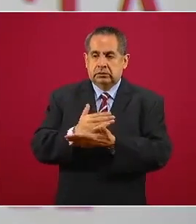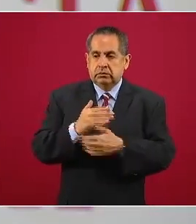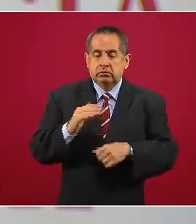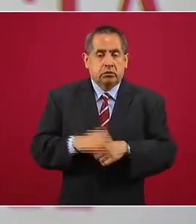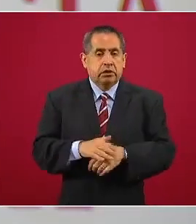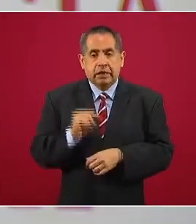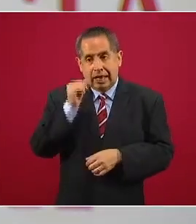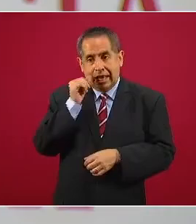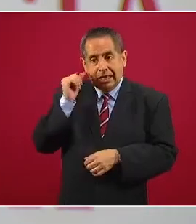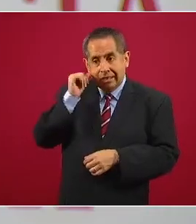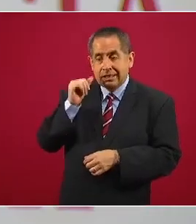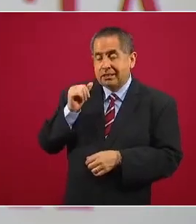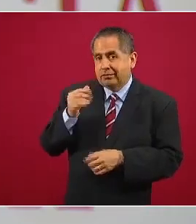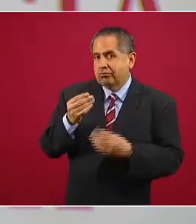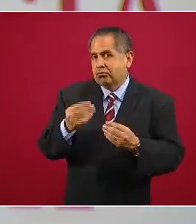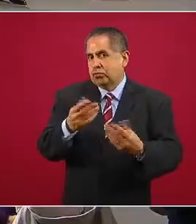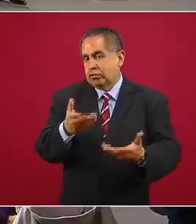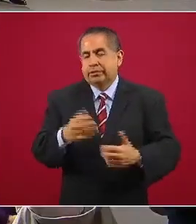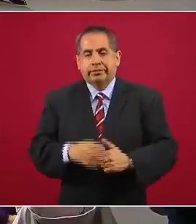día de ayer.